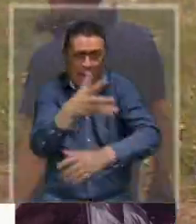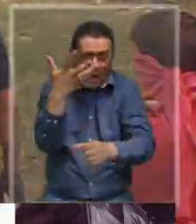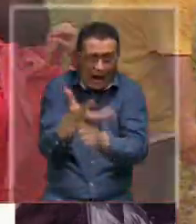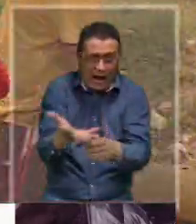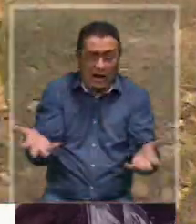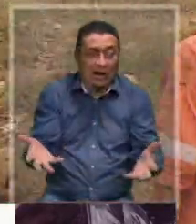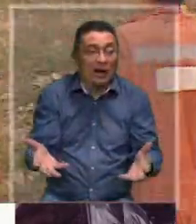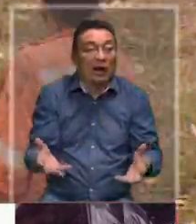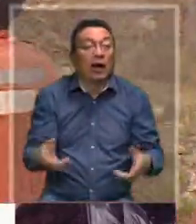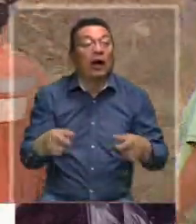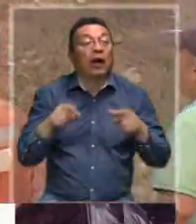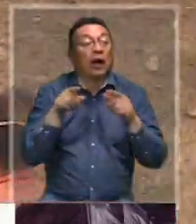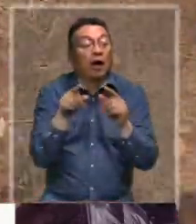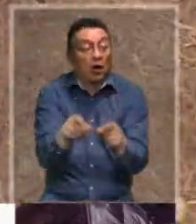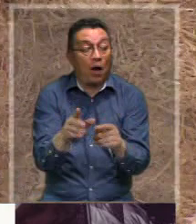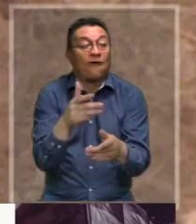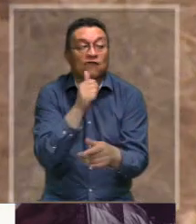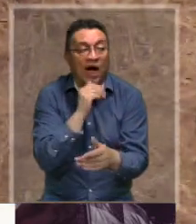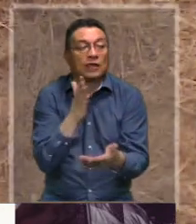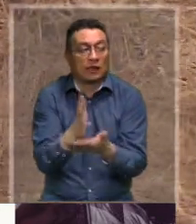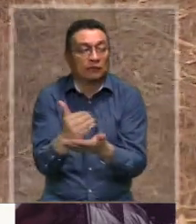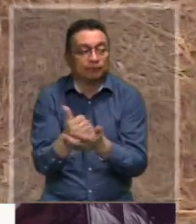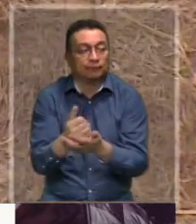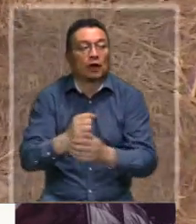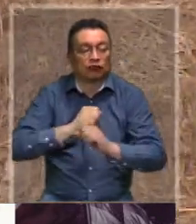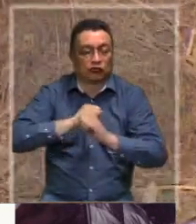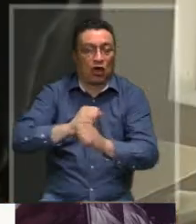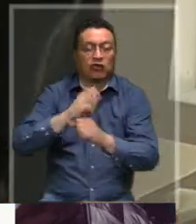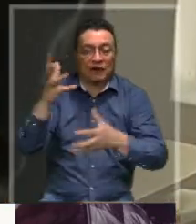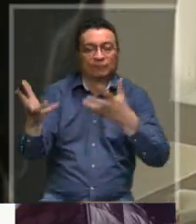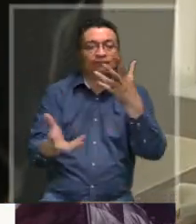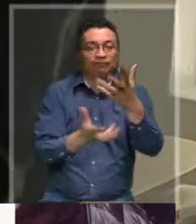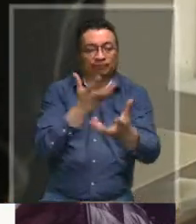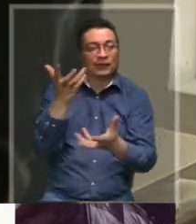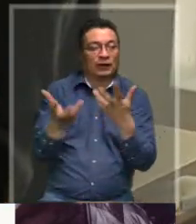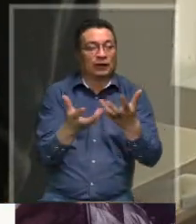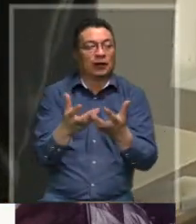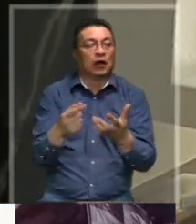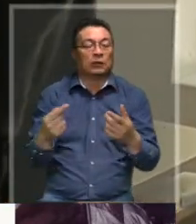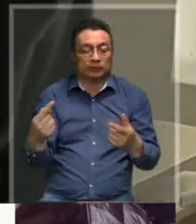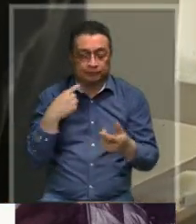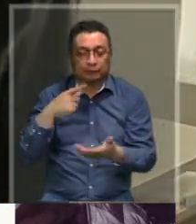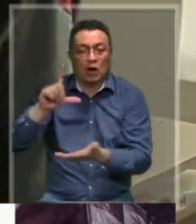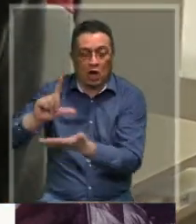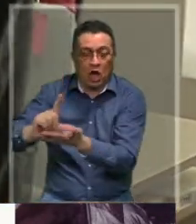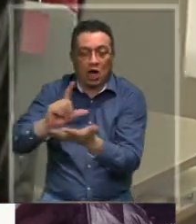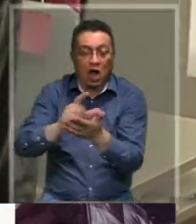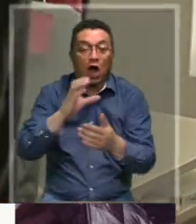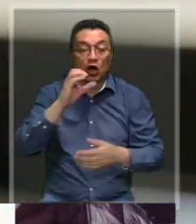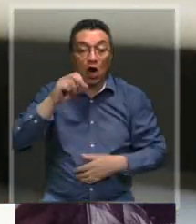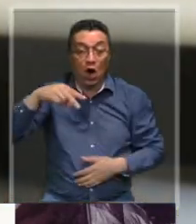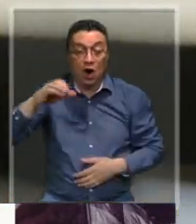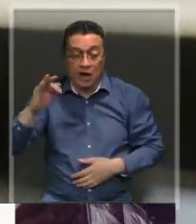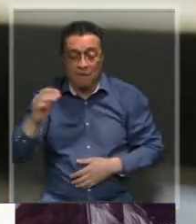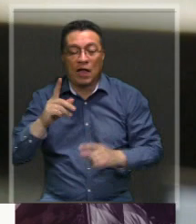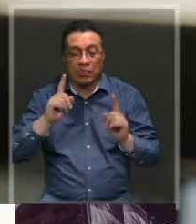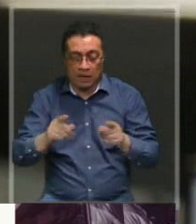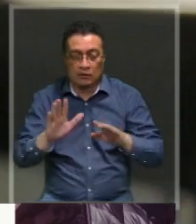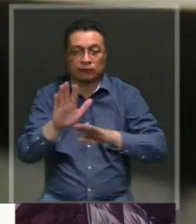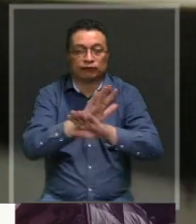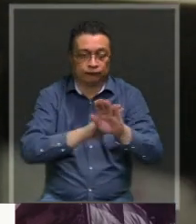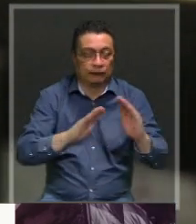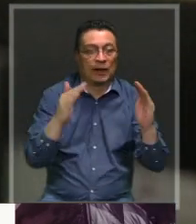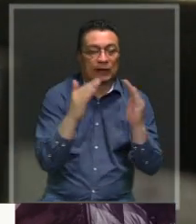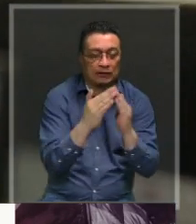Esa falta de planificación es también un obstáculo en el combate a incendios. Al exponerse localidades, CONAF debe velar por la protección de hogares y